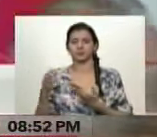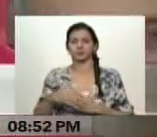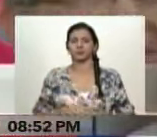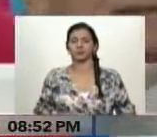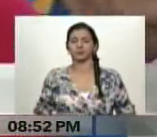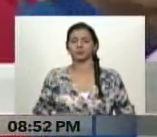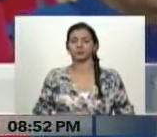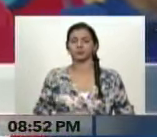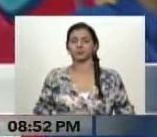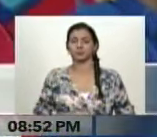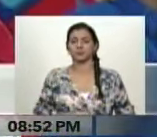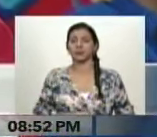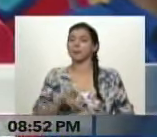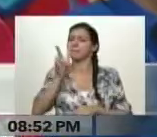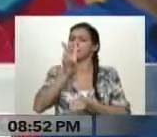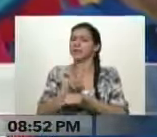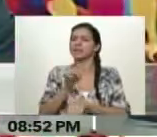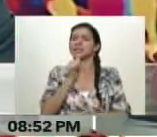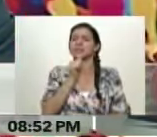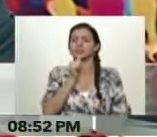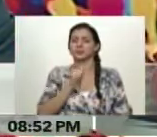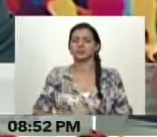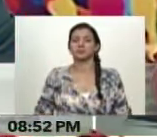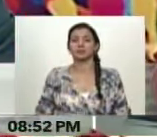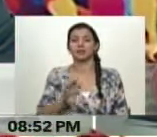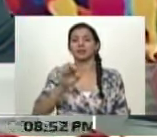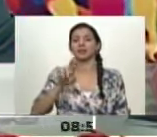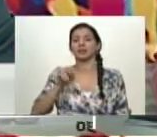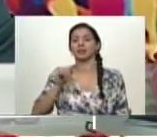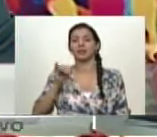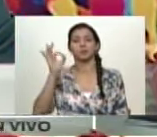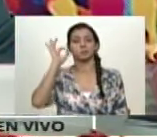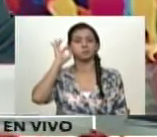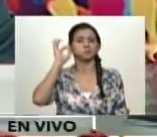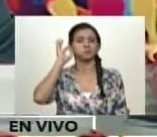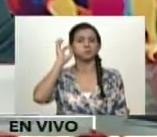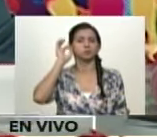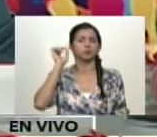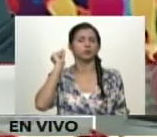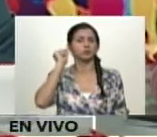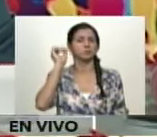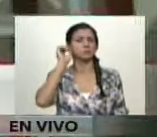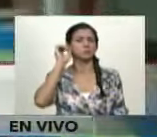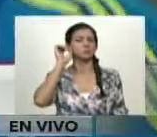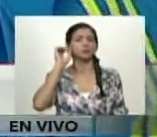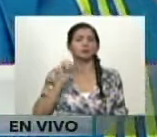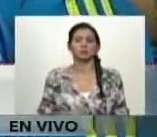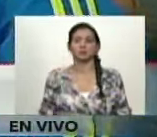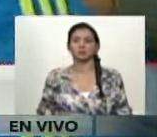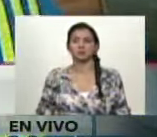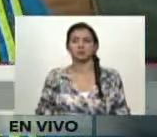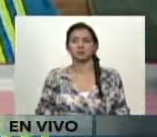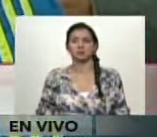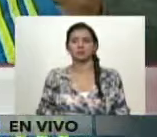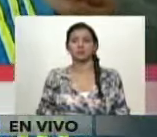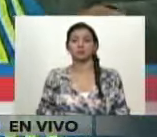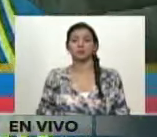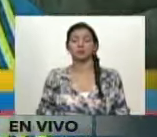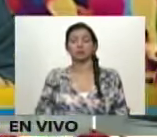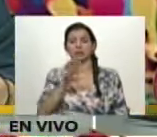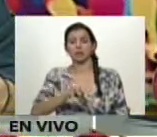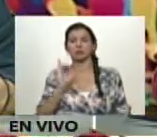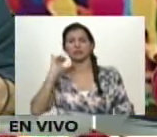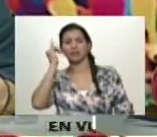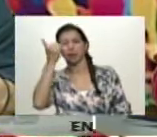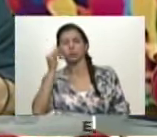En el Estado Vargas, la compañera Erika del Valle Faría Peña. En el Estado Yaracuy, la